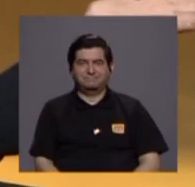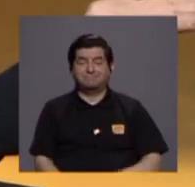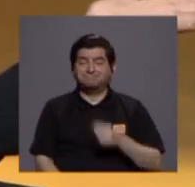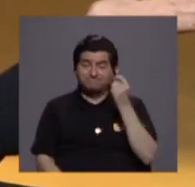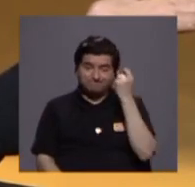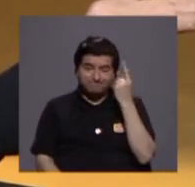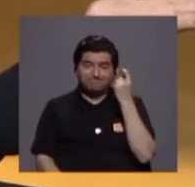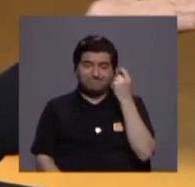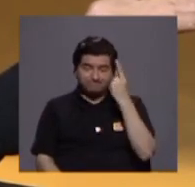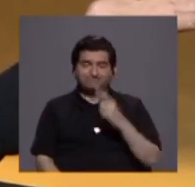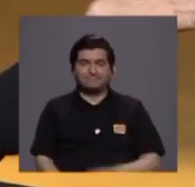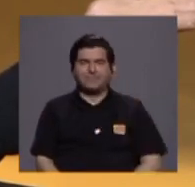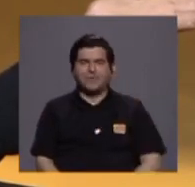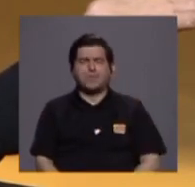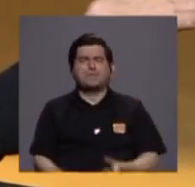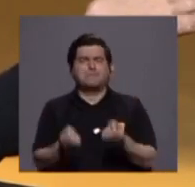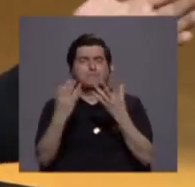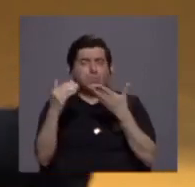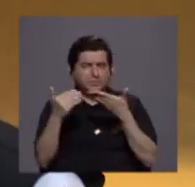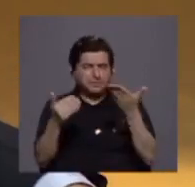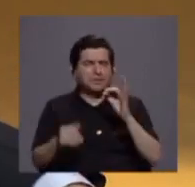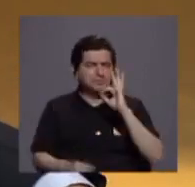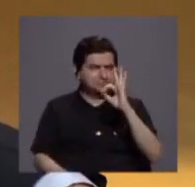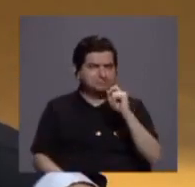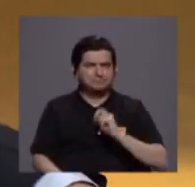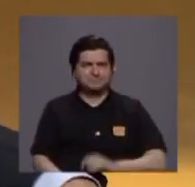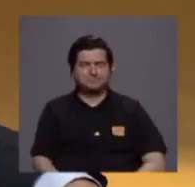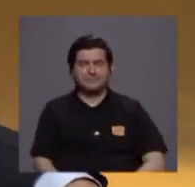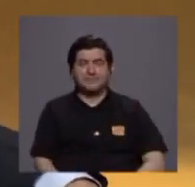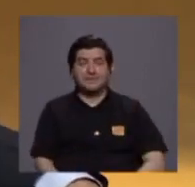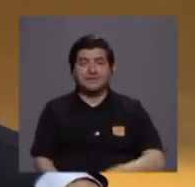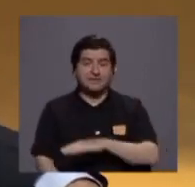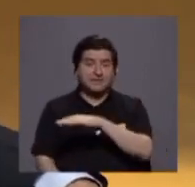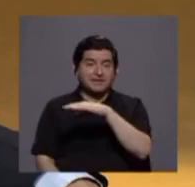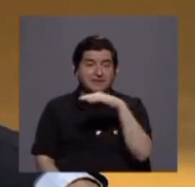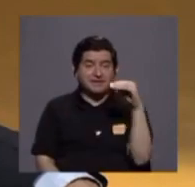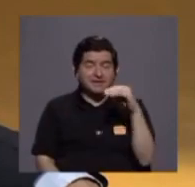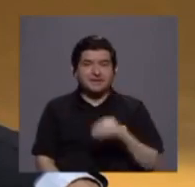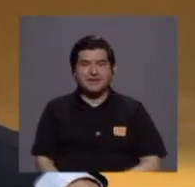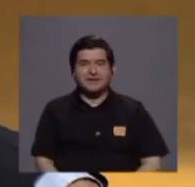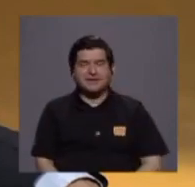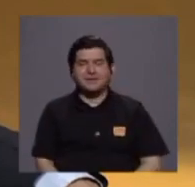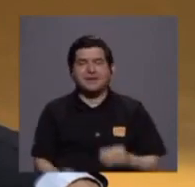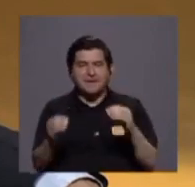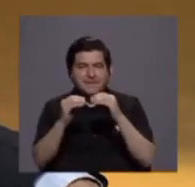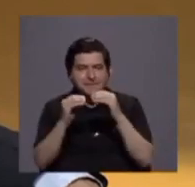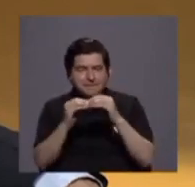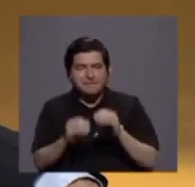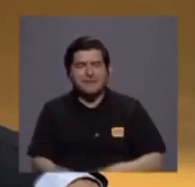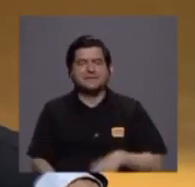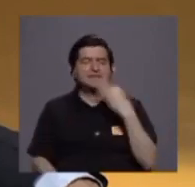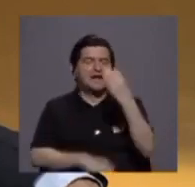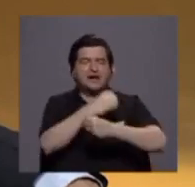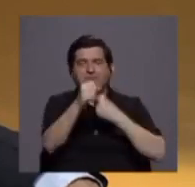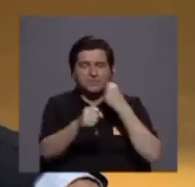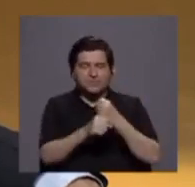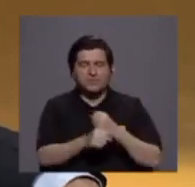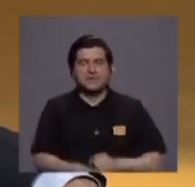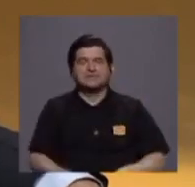entendemos que fue llena de maravillas, y que haya muchas más en los años de